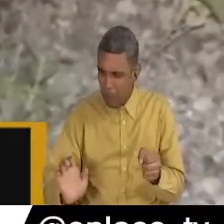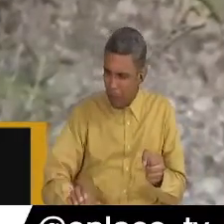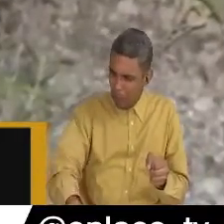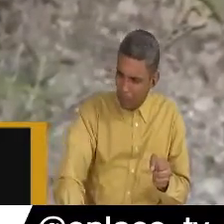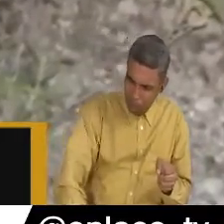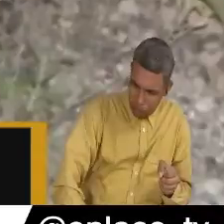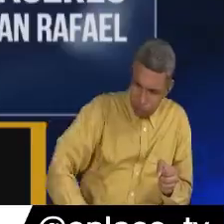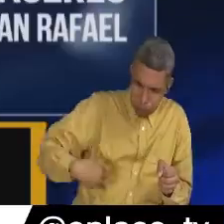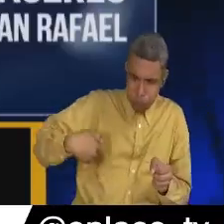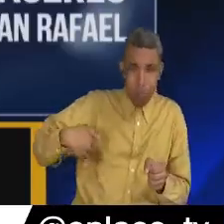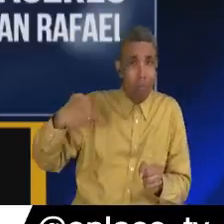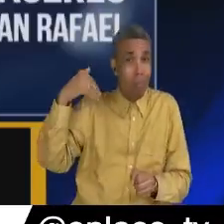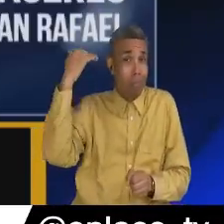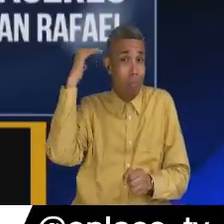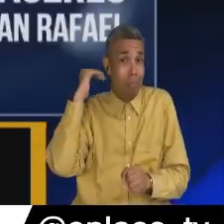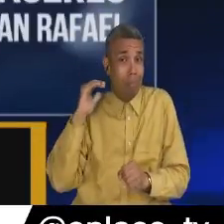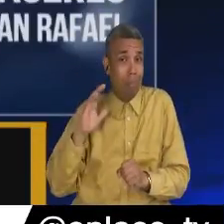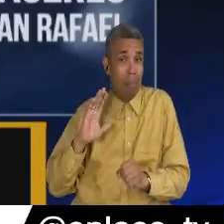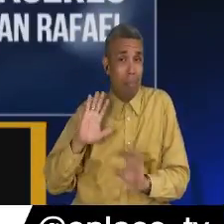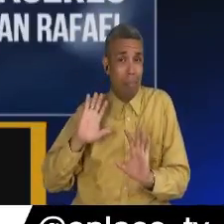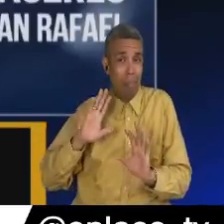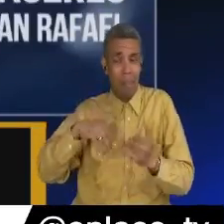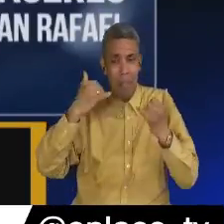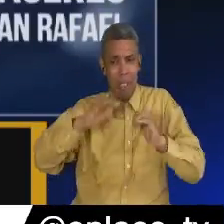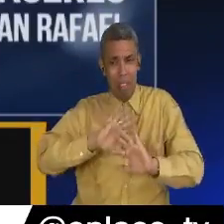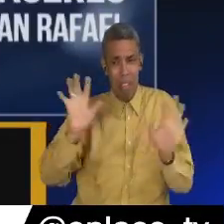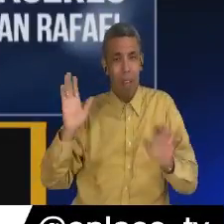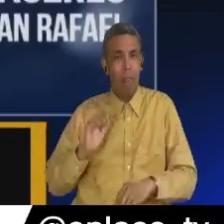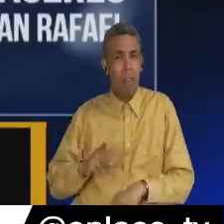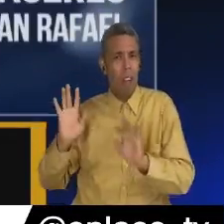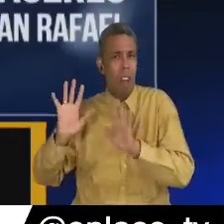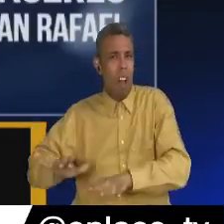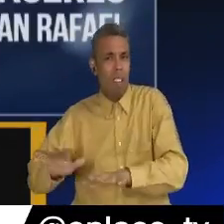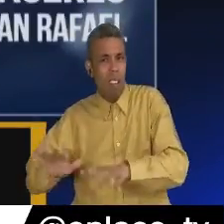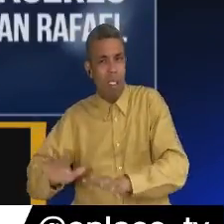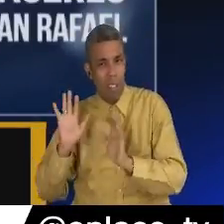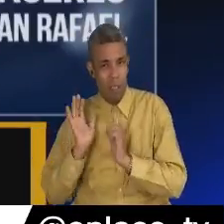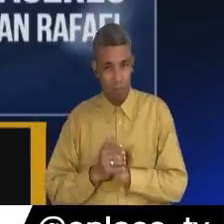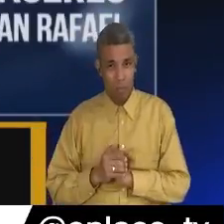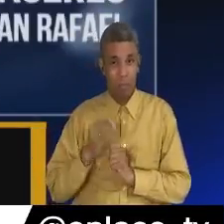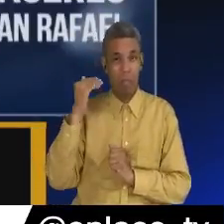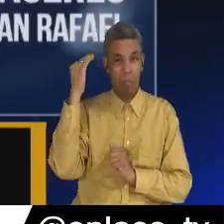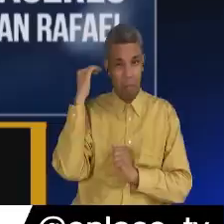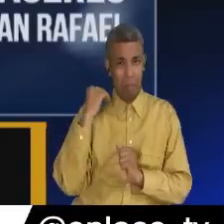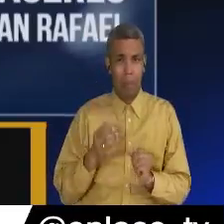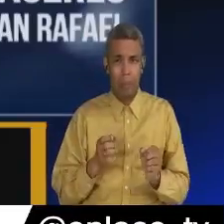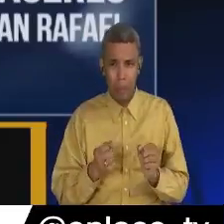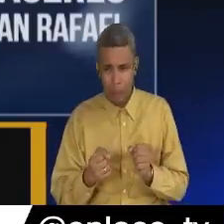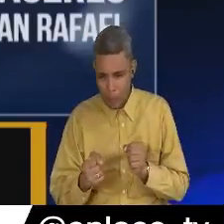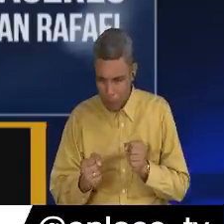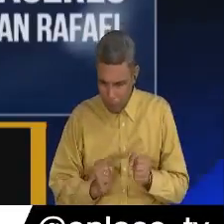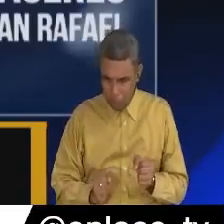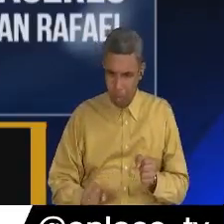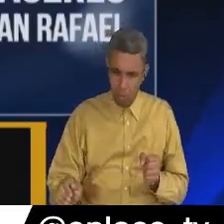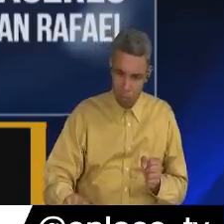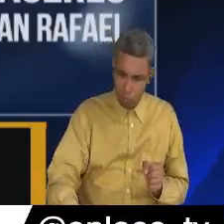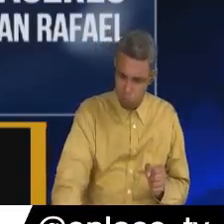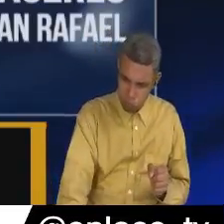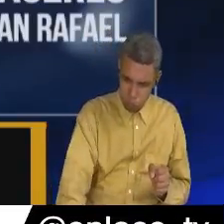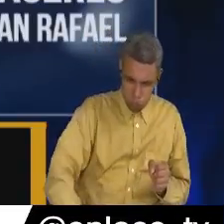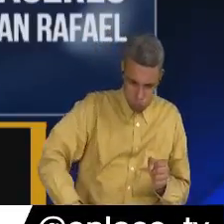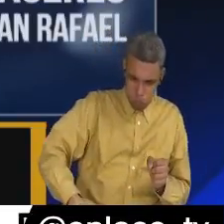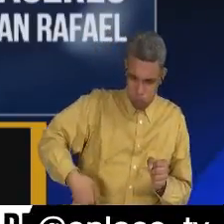unos huecos que se formaron ahí, un sitio donde en alguna época sacaron material para hacer